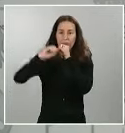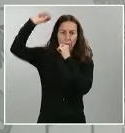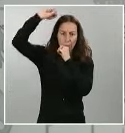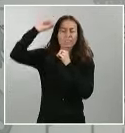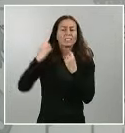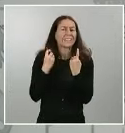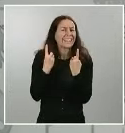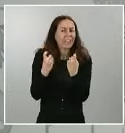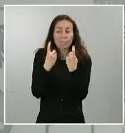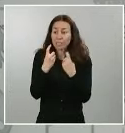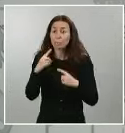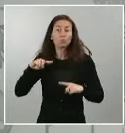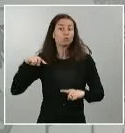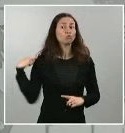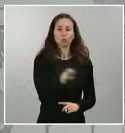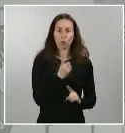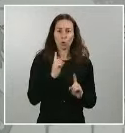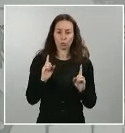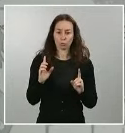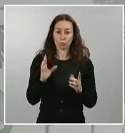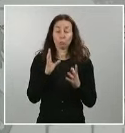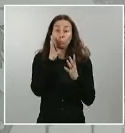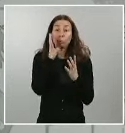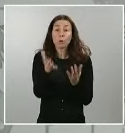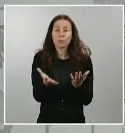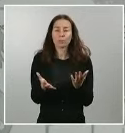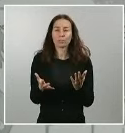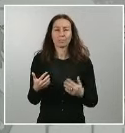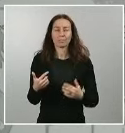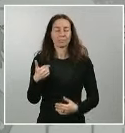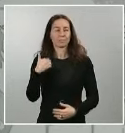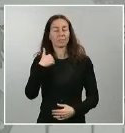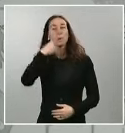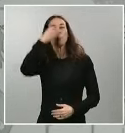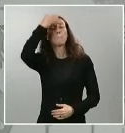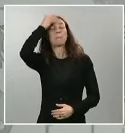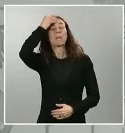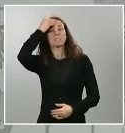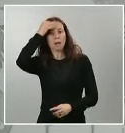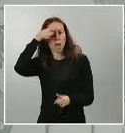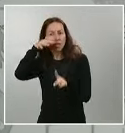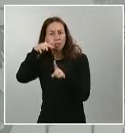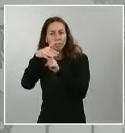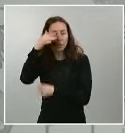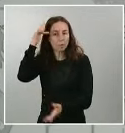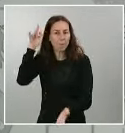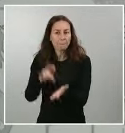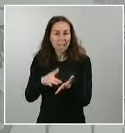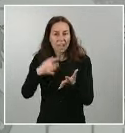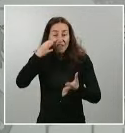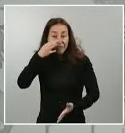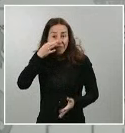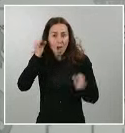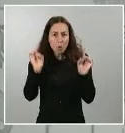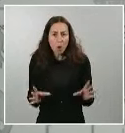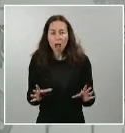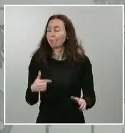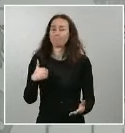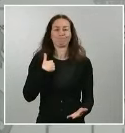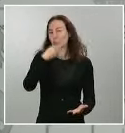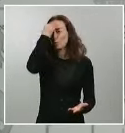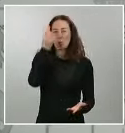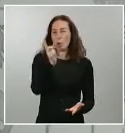porque ninguno teníamos en mente la magnitud del desafío que teníamos enfrente y, sin duda alguna, la magnitud de la